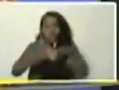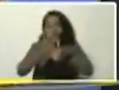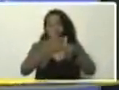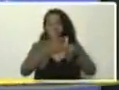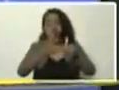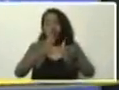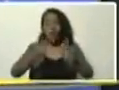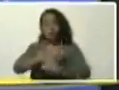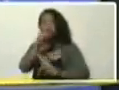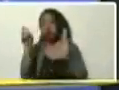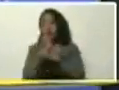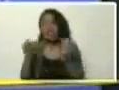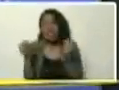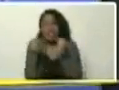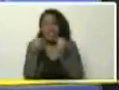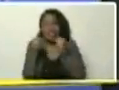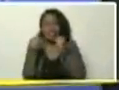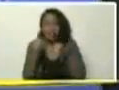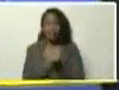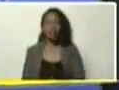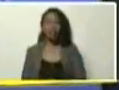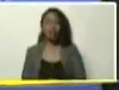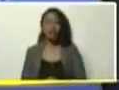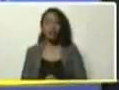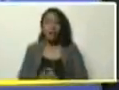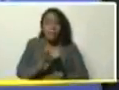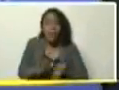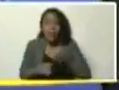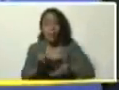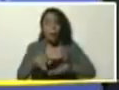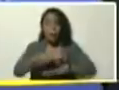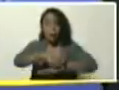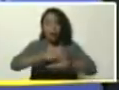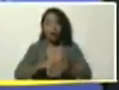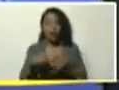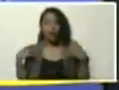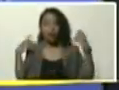en pleno invierno, en alpargatas, en ruana.